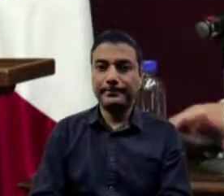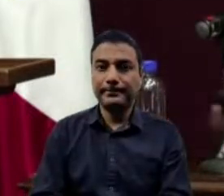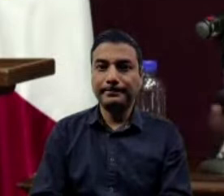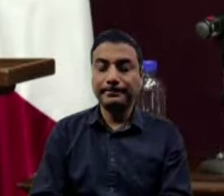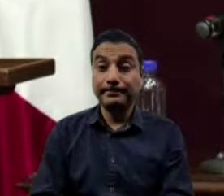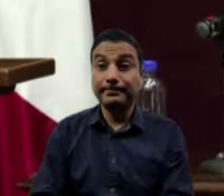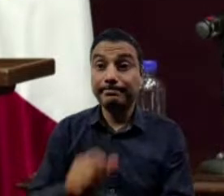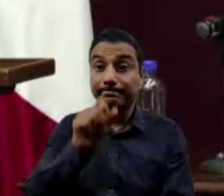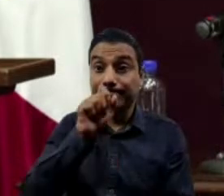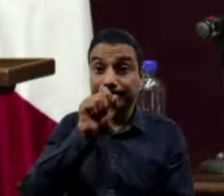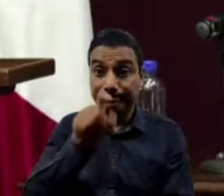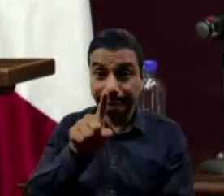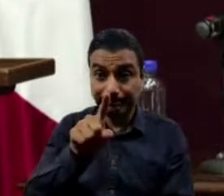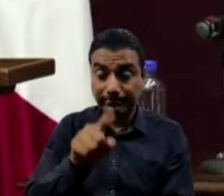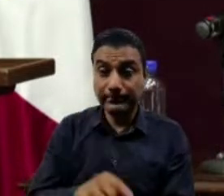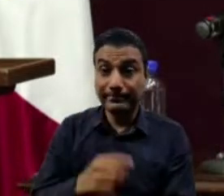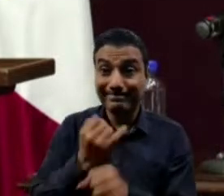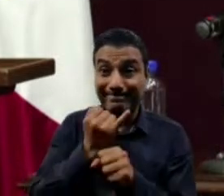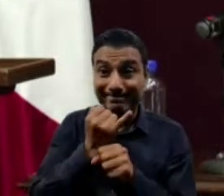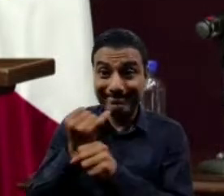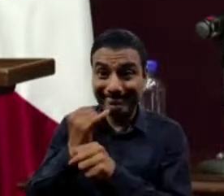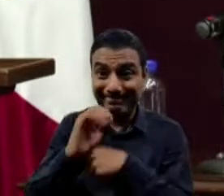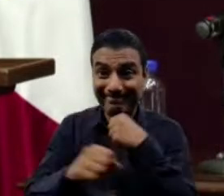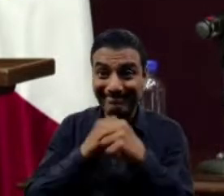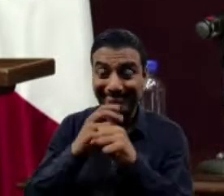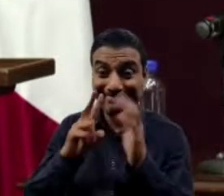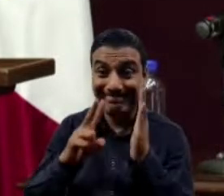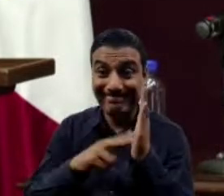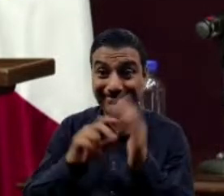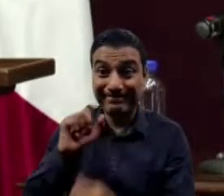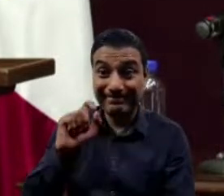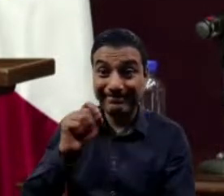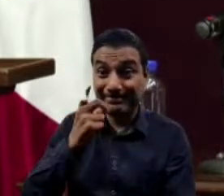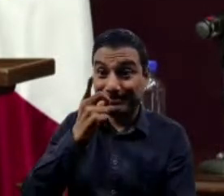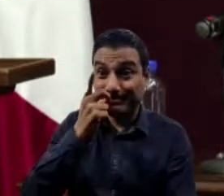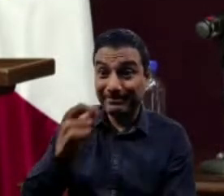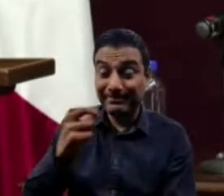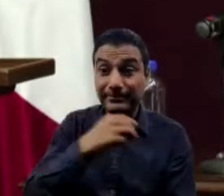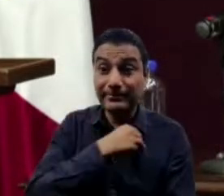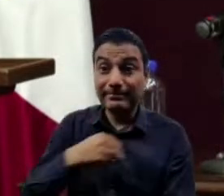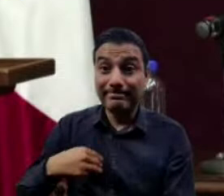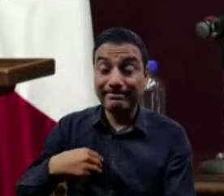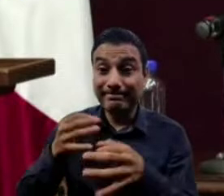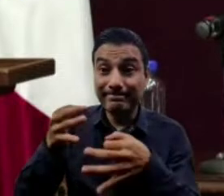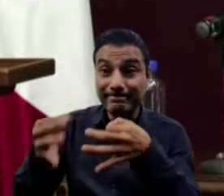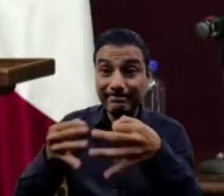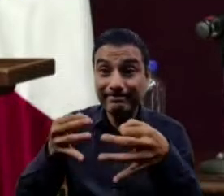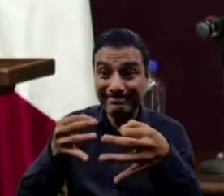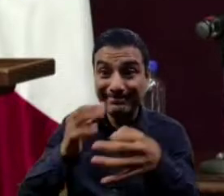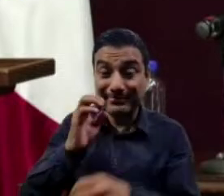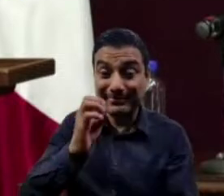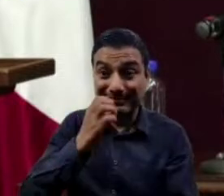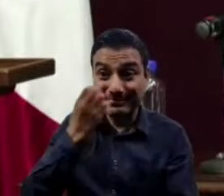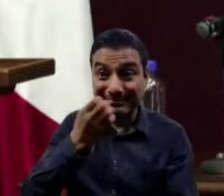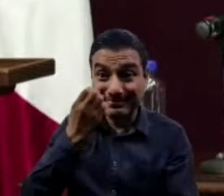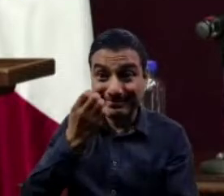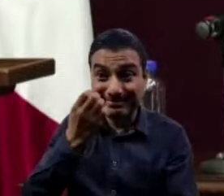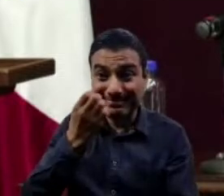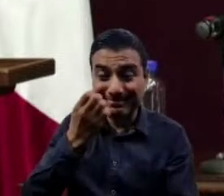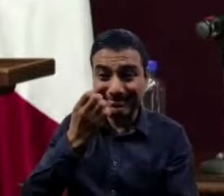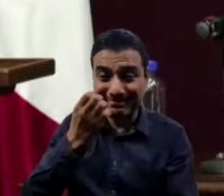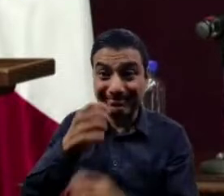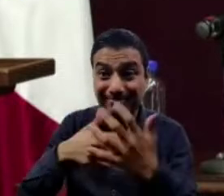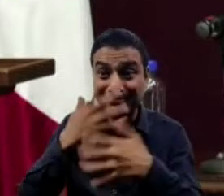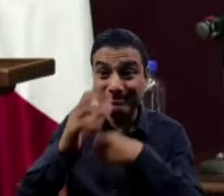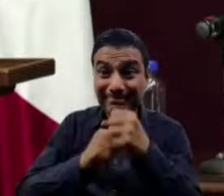Asimismo, el Censo de Población y Vivienda 2020 estiman que los municipios con menor grado promedio de escolaridad de la población de 15 años resultaron